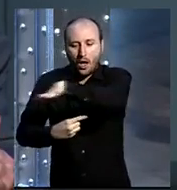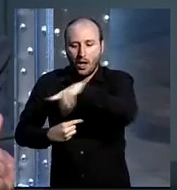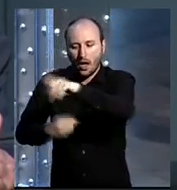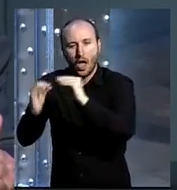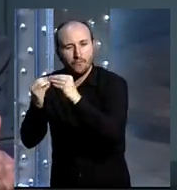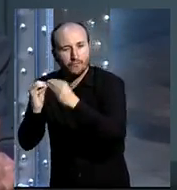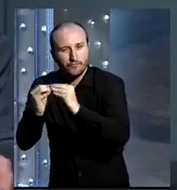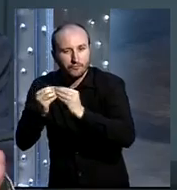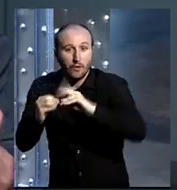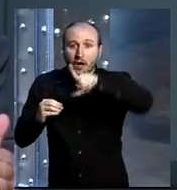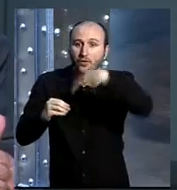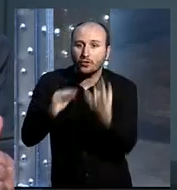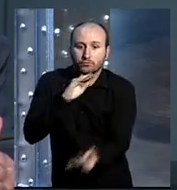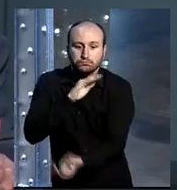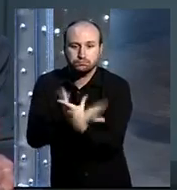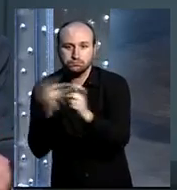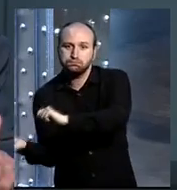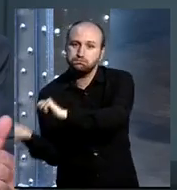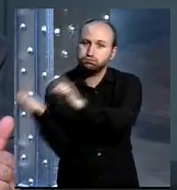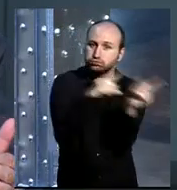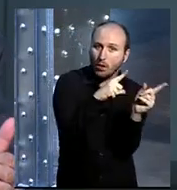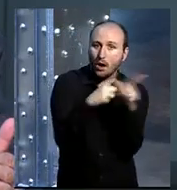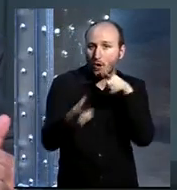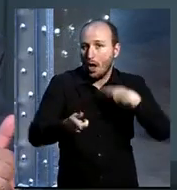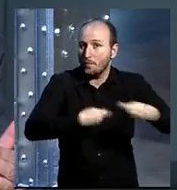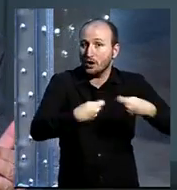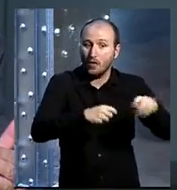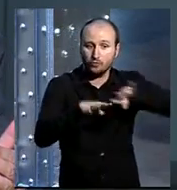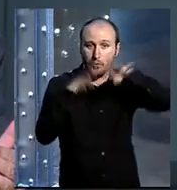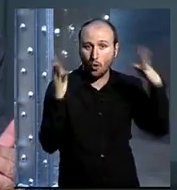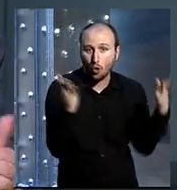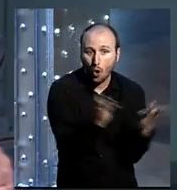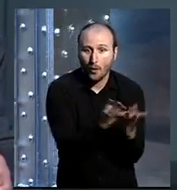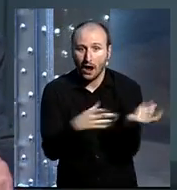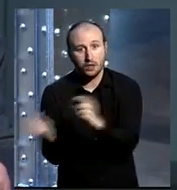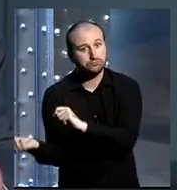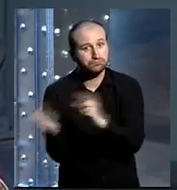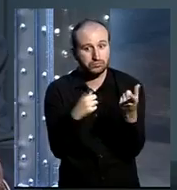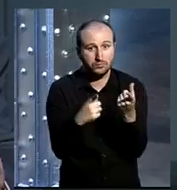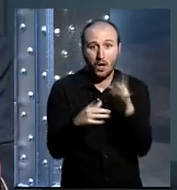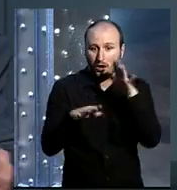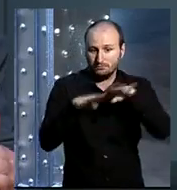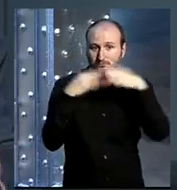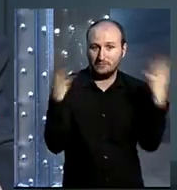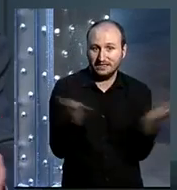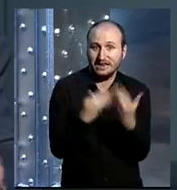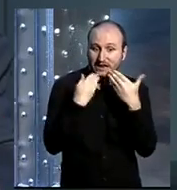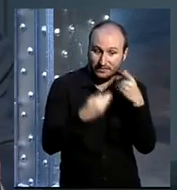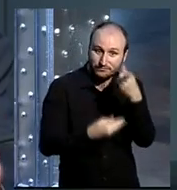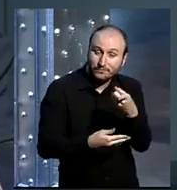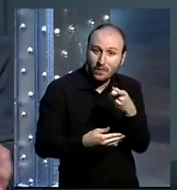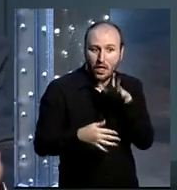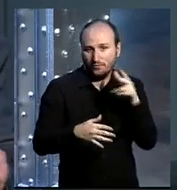se conciben y se lanzan a los mercados globales, como característica que es Internet, pues resulta que en